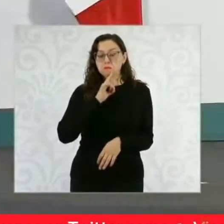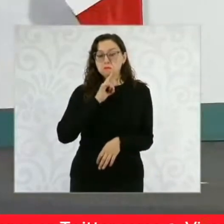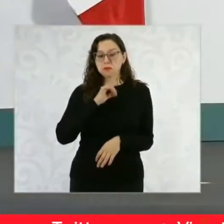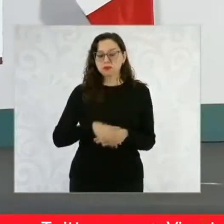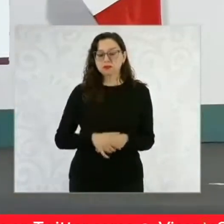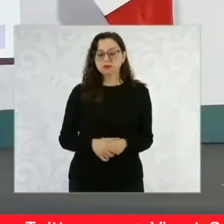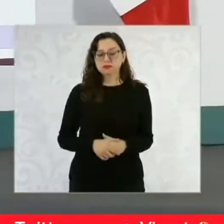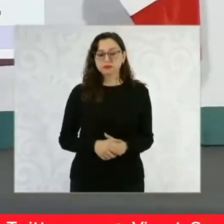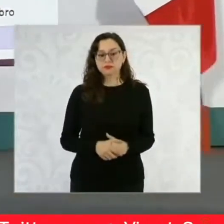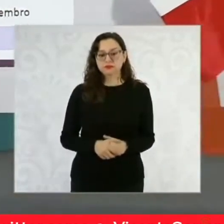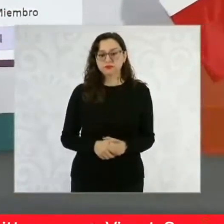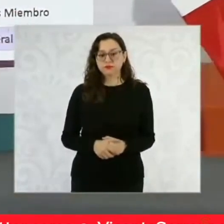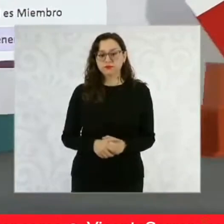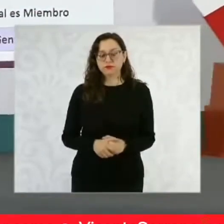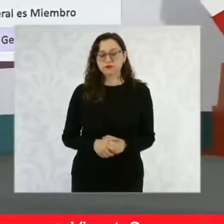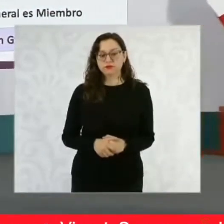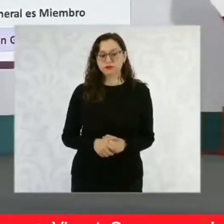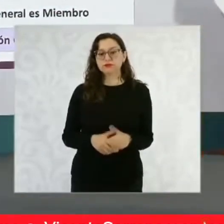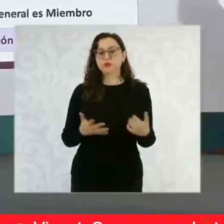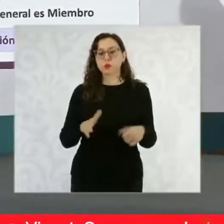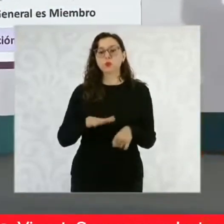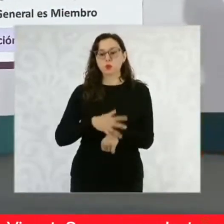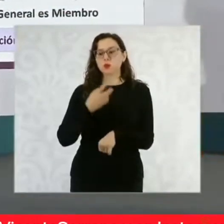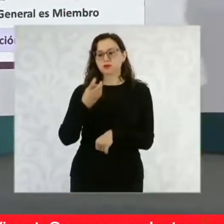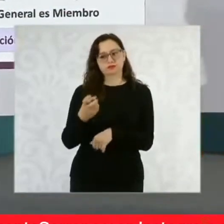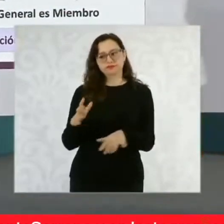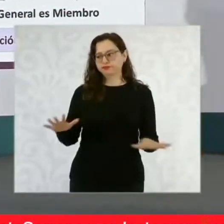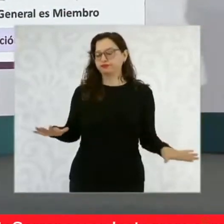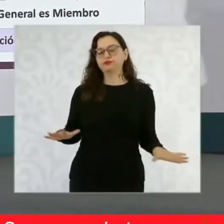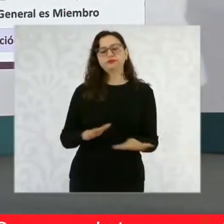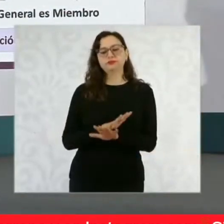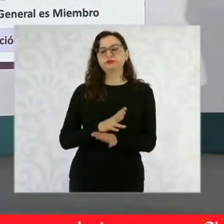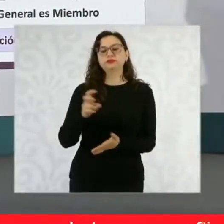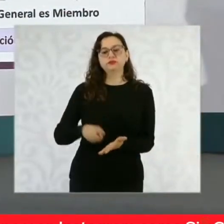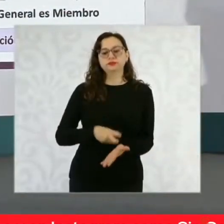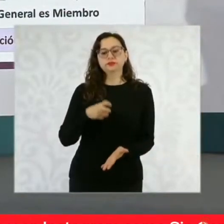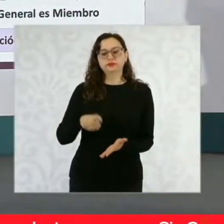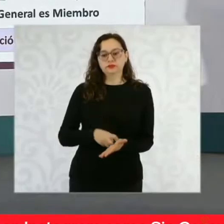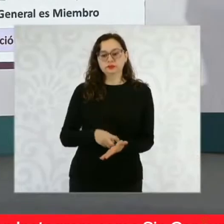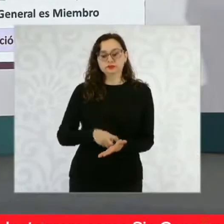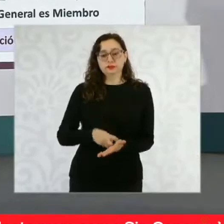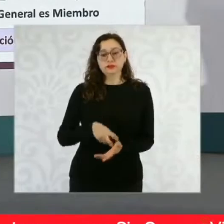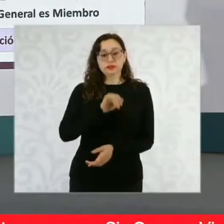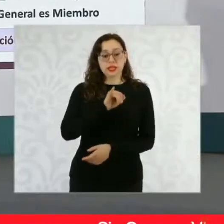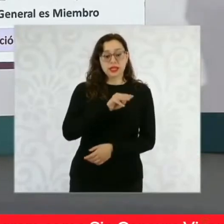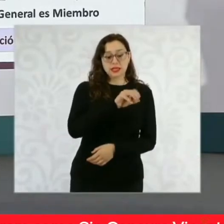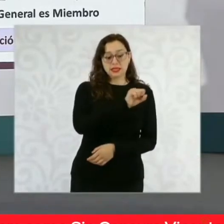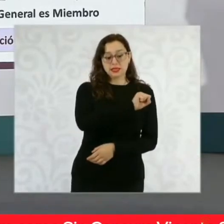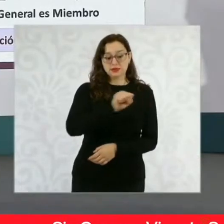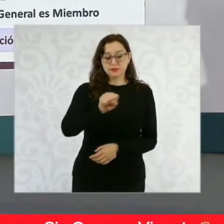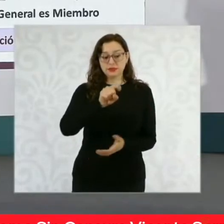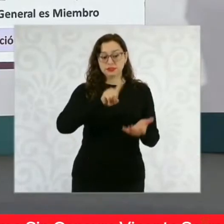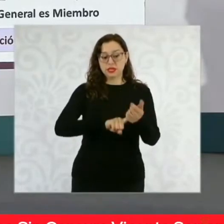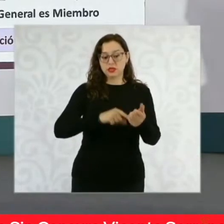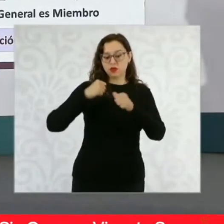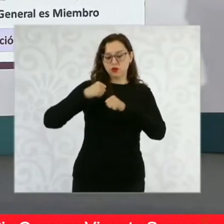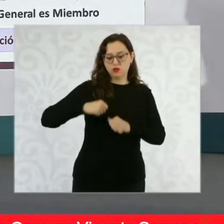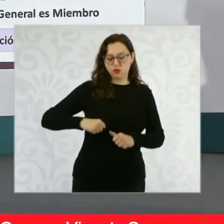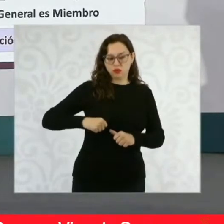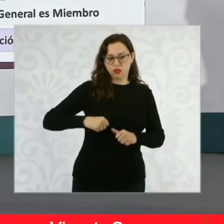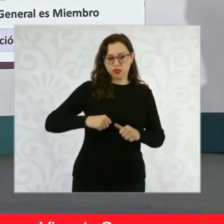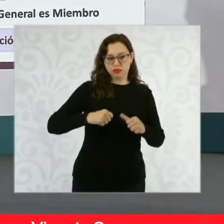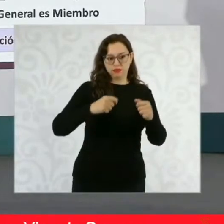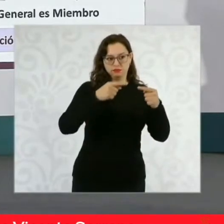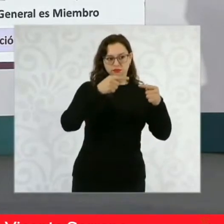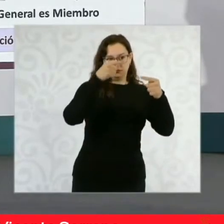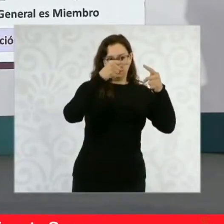La que sigue, por favor. ¿Qué es lo que se está planteando en la reforma? Homologar los órganos de gobierno, de